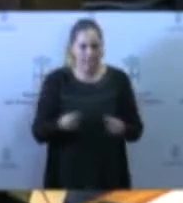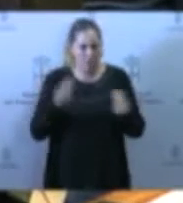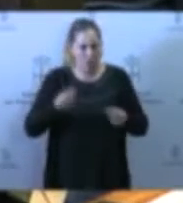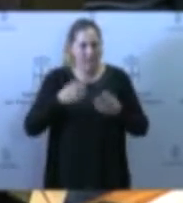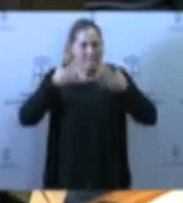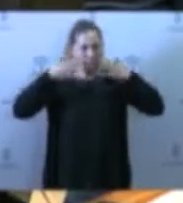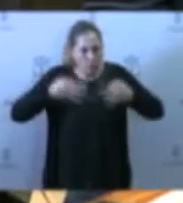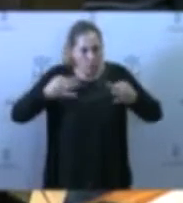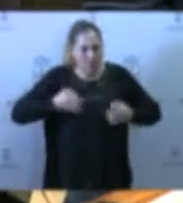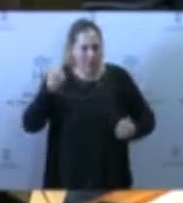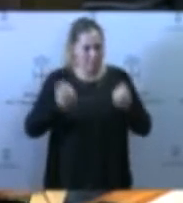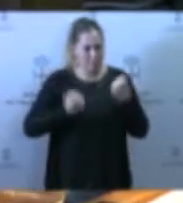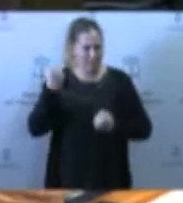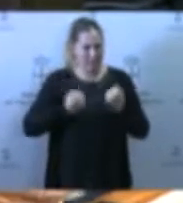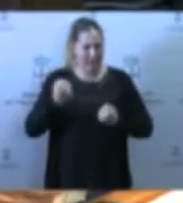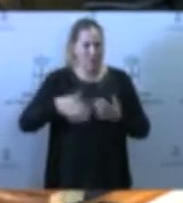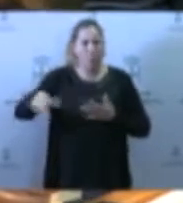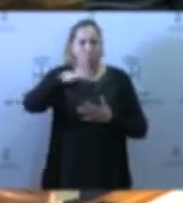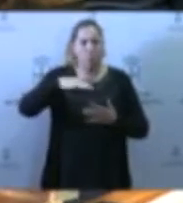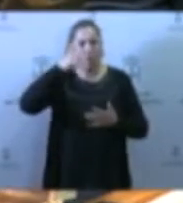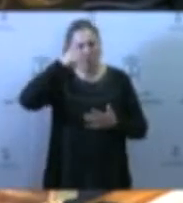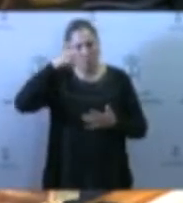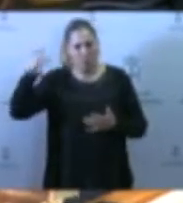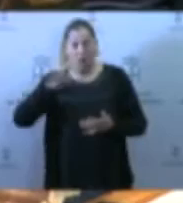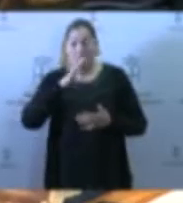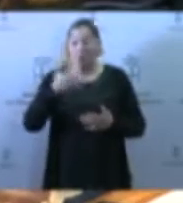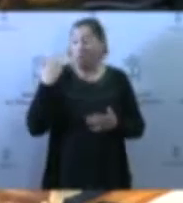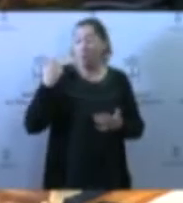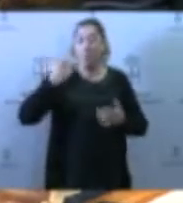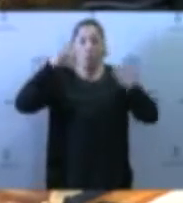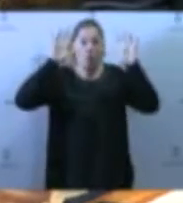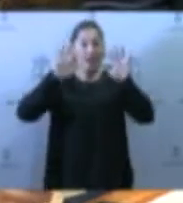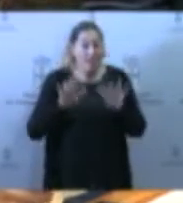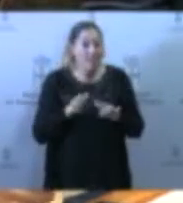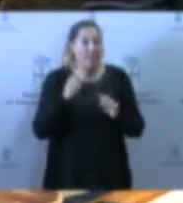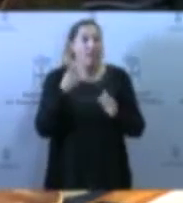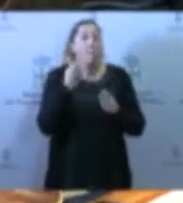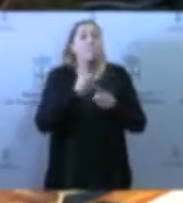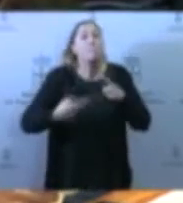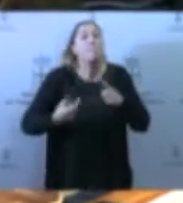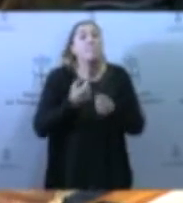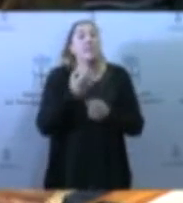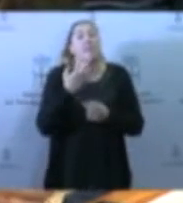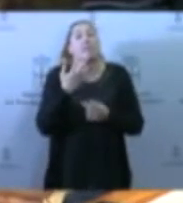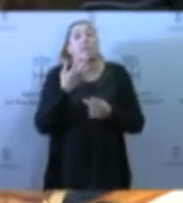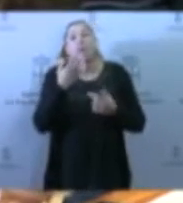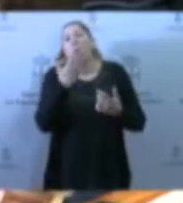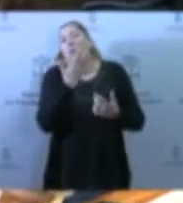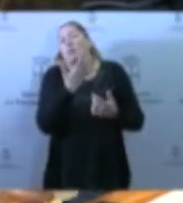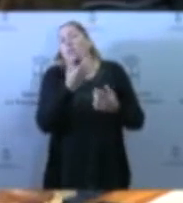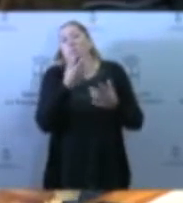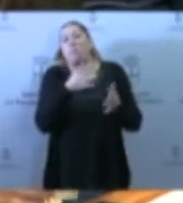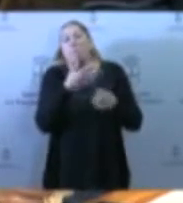de carreteras asturianas. Y es significativo el dato de que durante la nevaona de estos días recibiéronse más de medio millar de llamadas de emerxencia en el